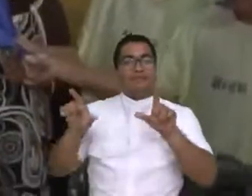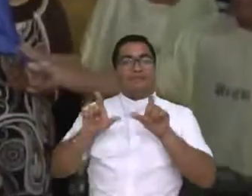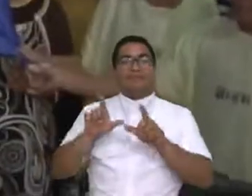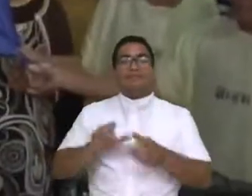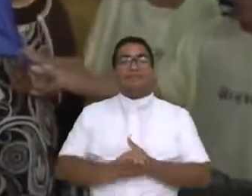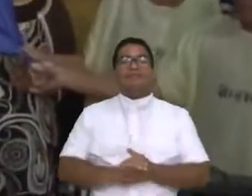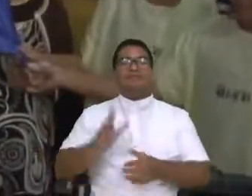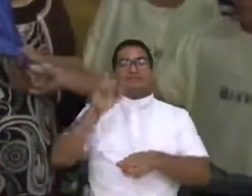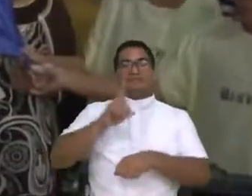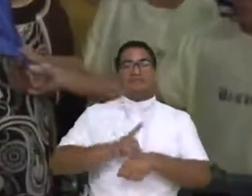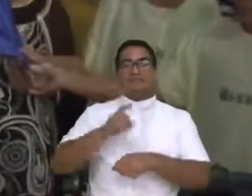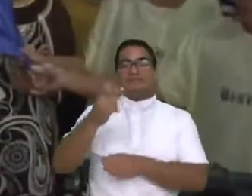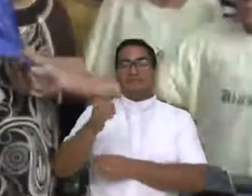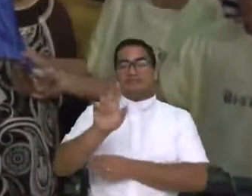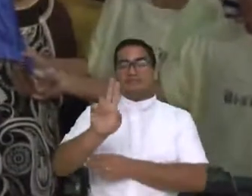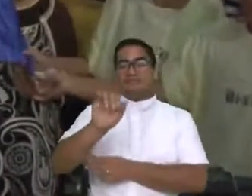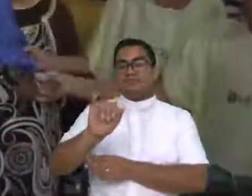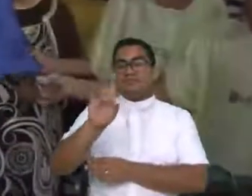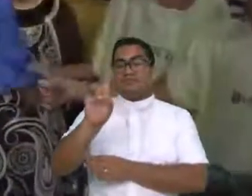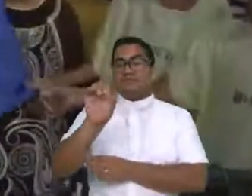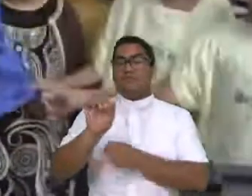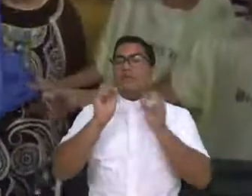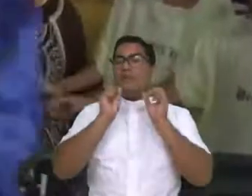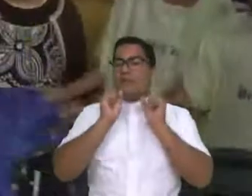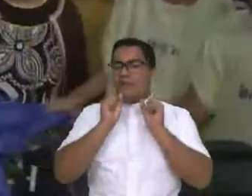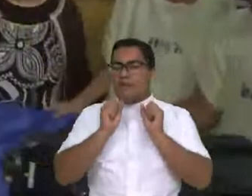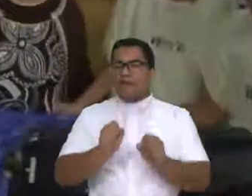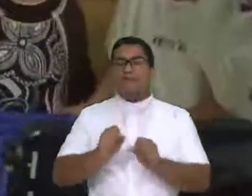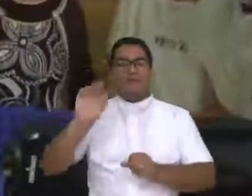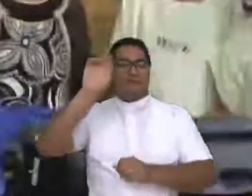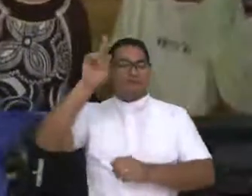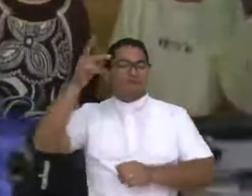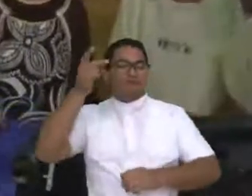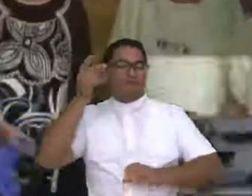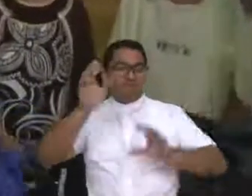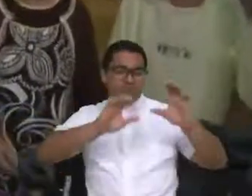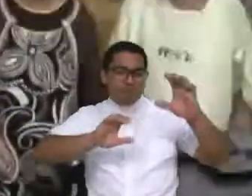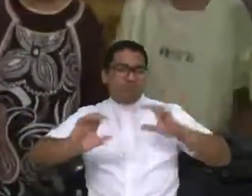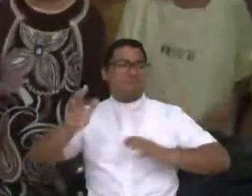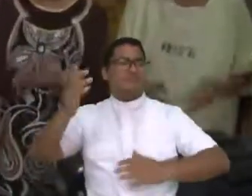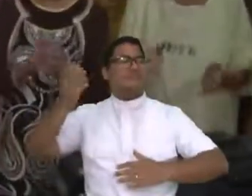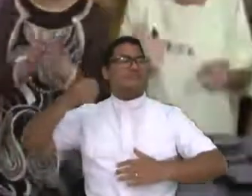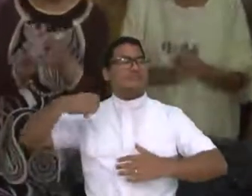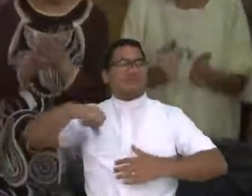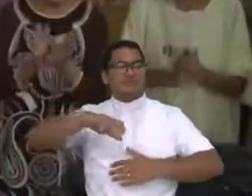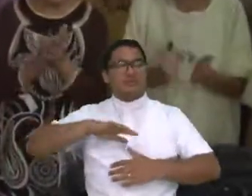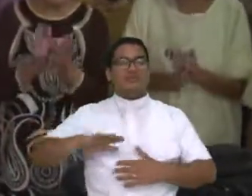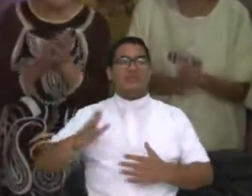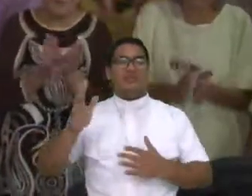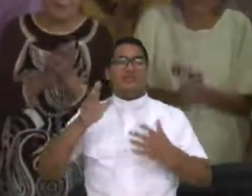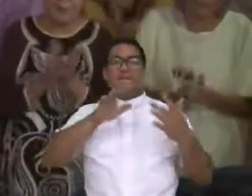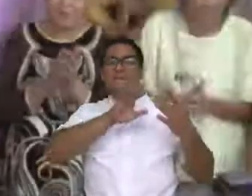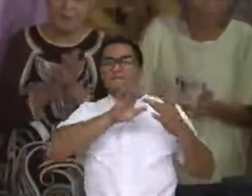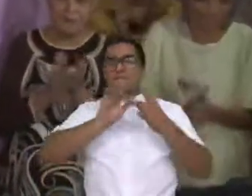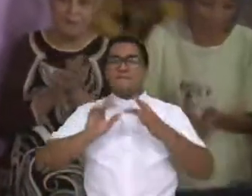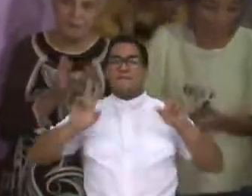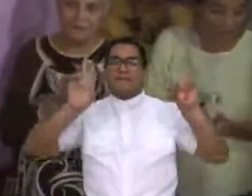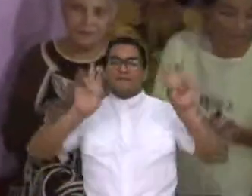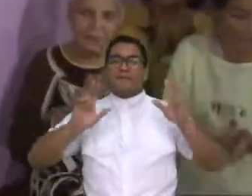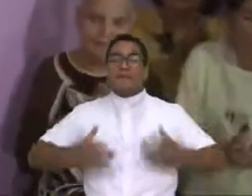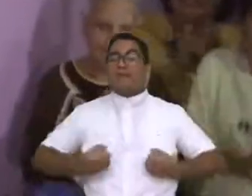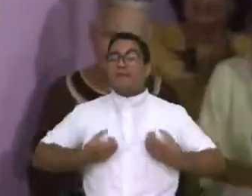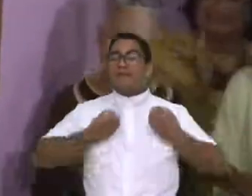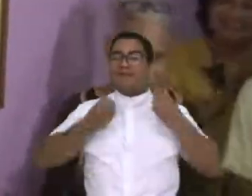El doctor Guido fue un eminente luchador social, político, científico, especialista en el tratamiento del cáncer en las